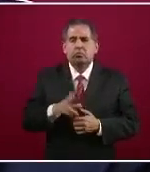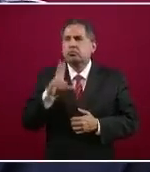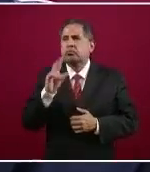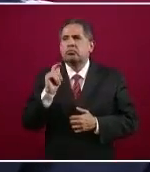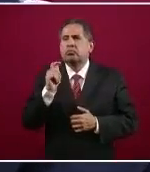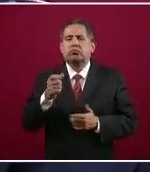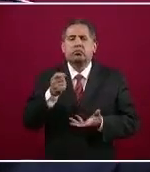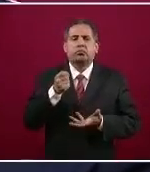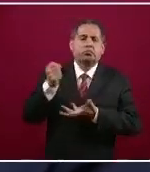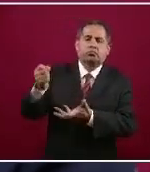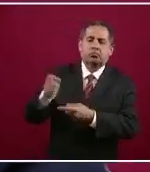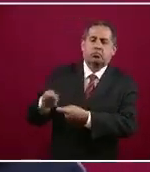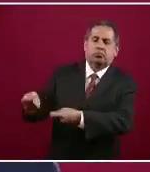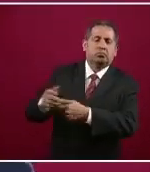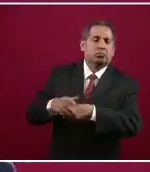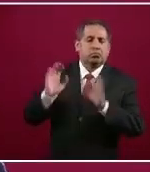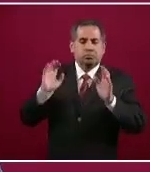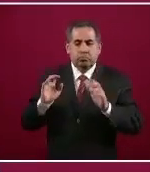más